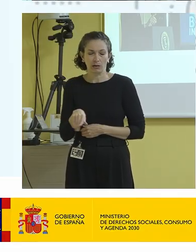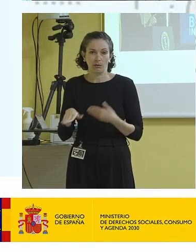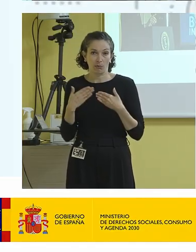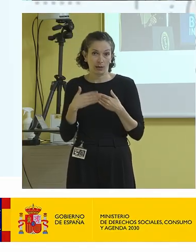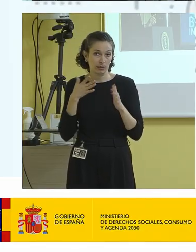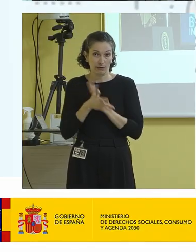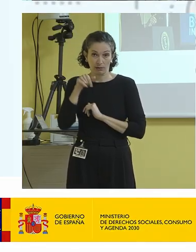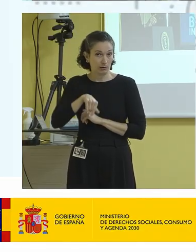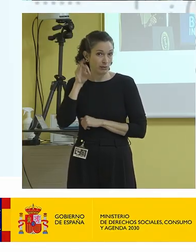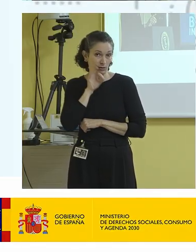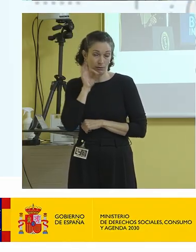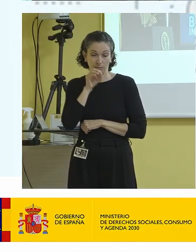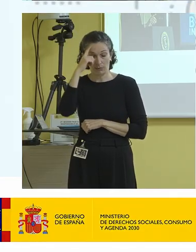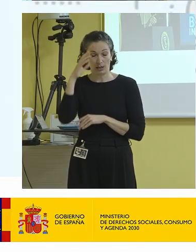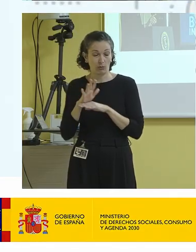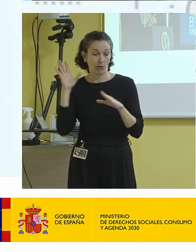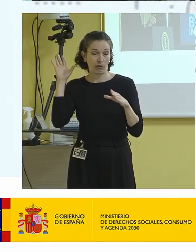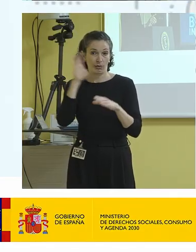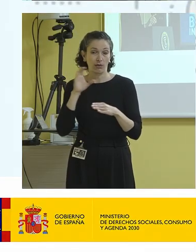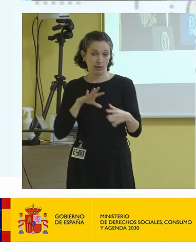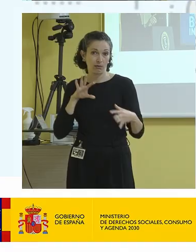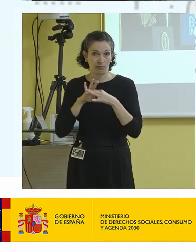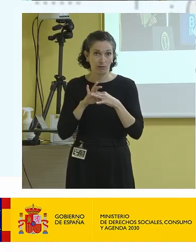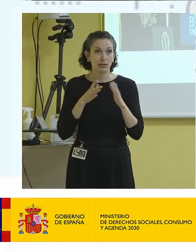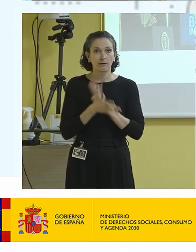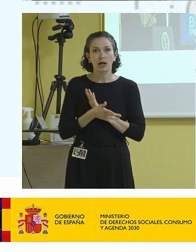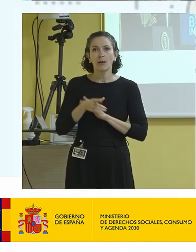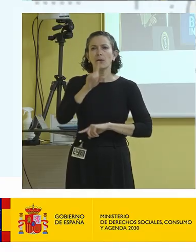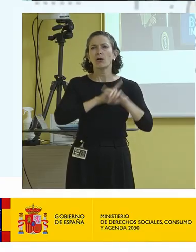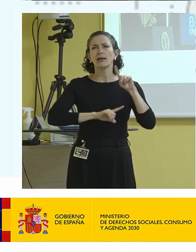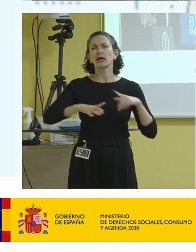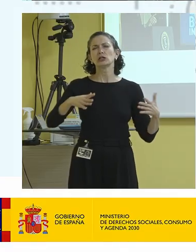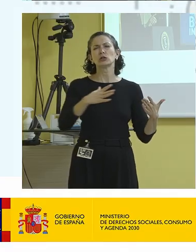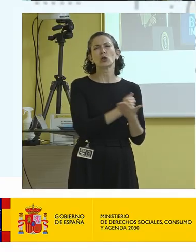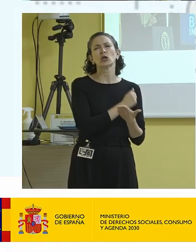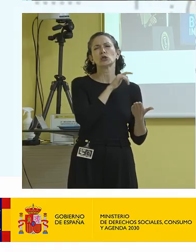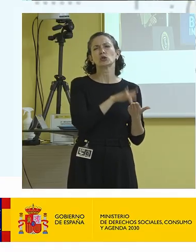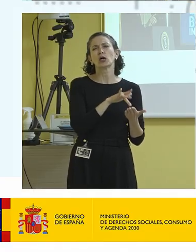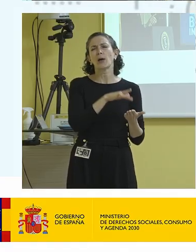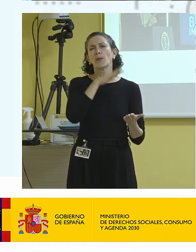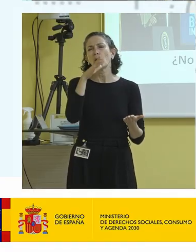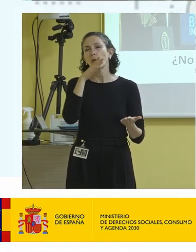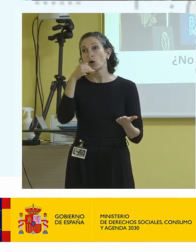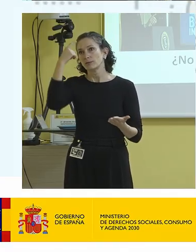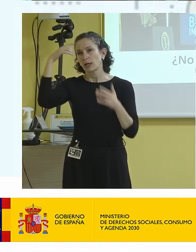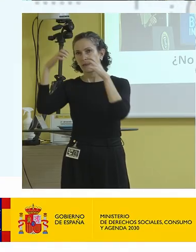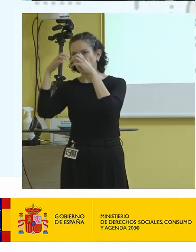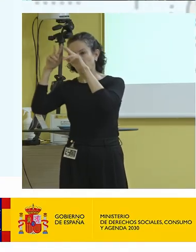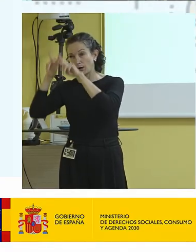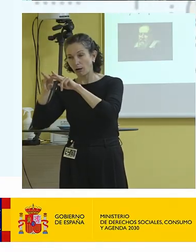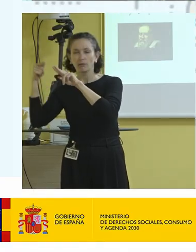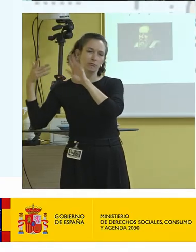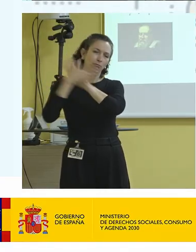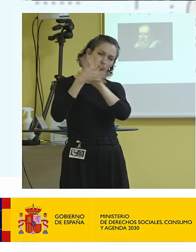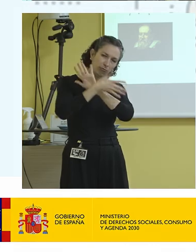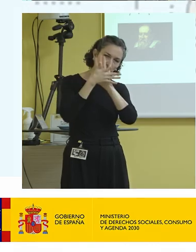la neurociencia. El cerebro nos promete una explicación a todos los problemas que tenemos, o al menos eso es lo que parece. Claro, la cosa es